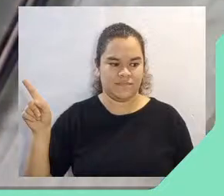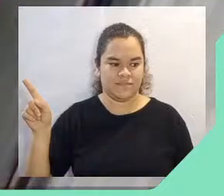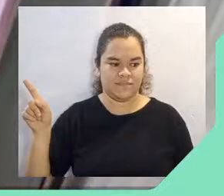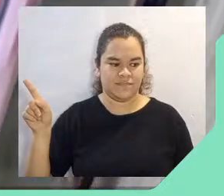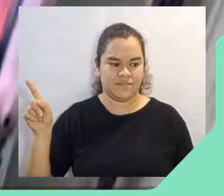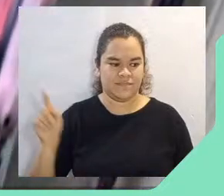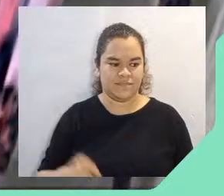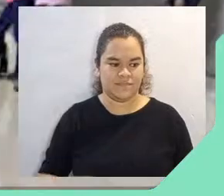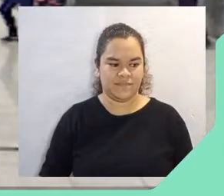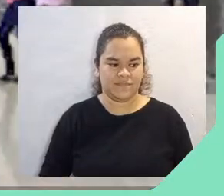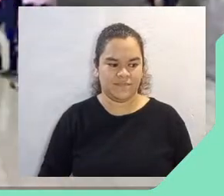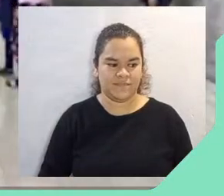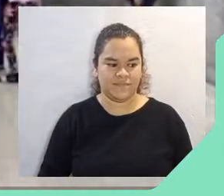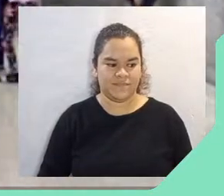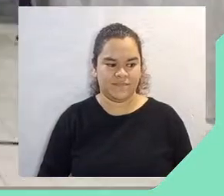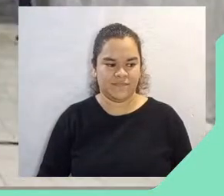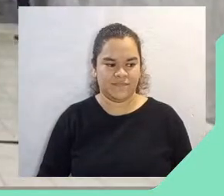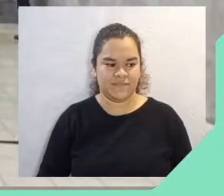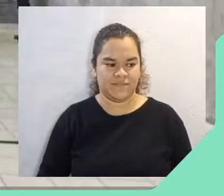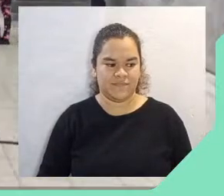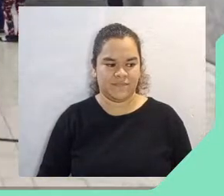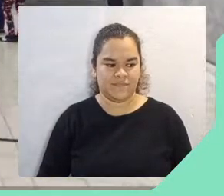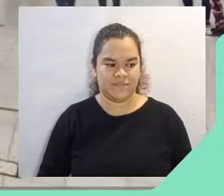y vamos a observar